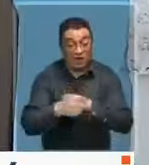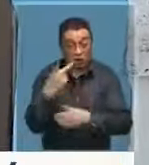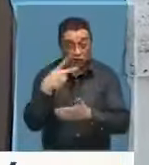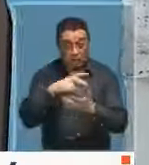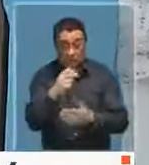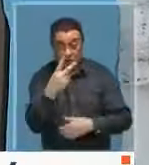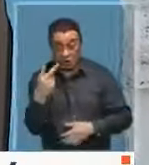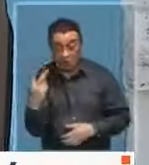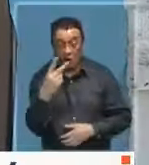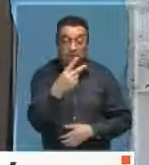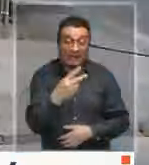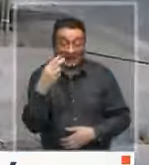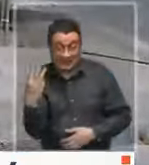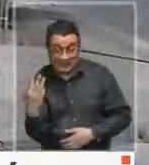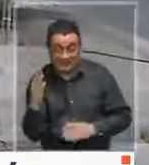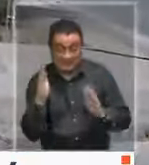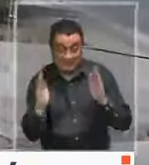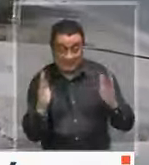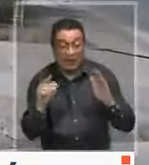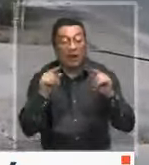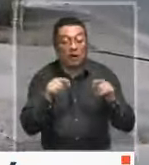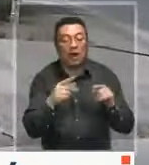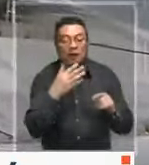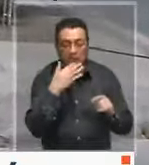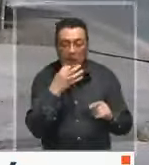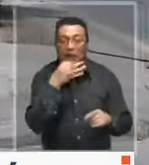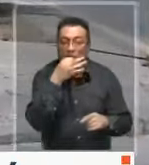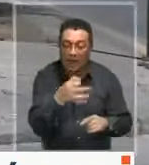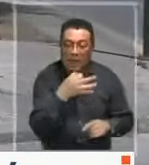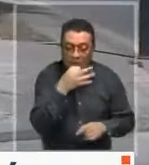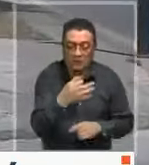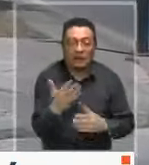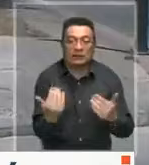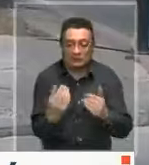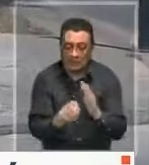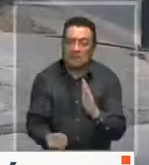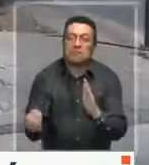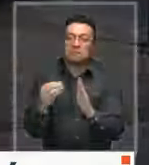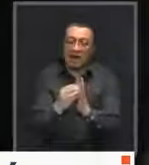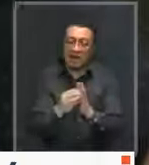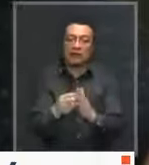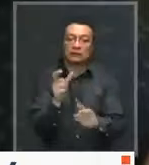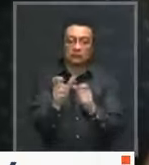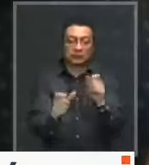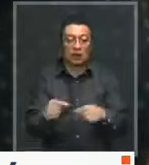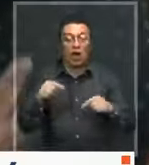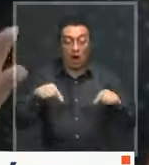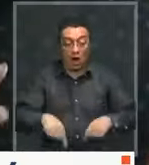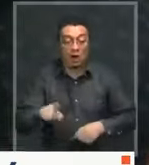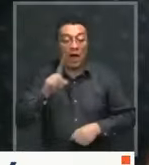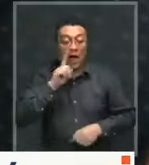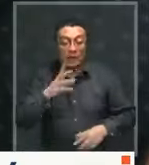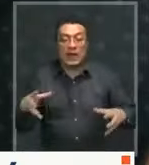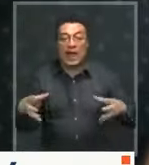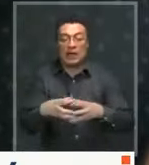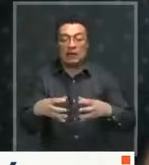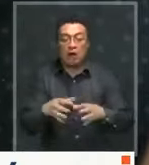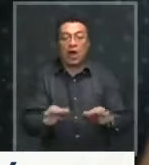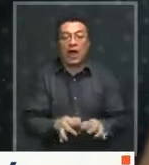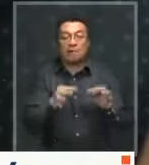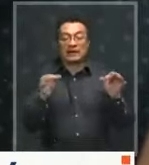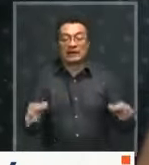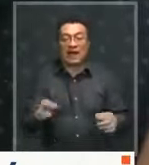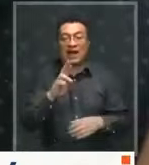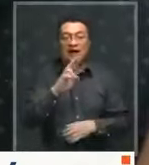2022 y 2023, pero también insisten en que necesitan más refuerzo. Y hoy día contamos con un equipo especial del barrio